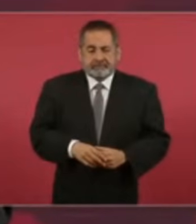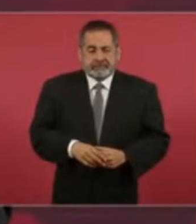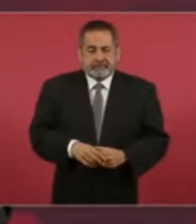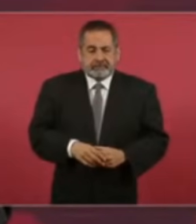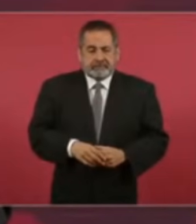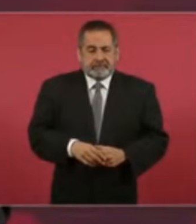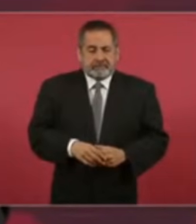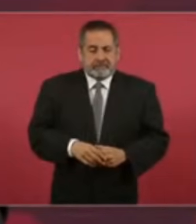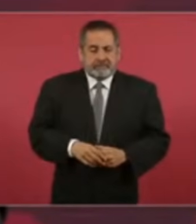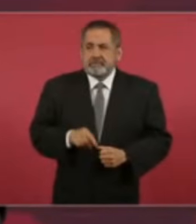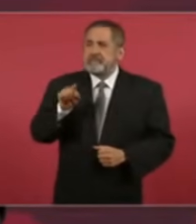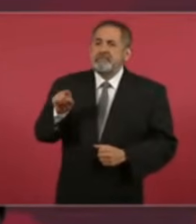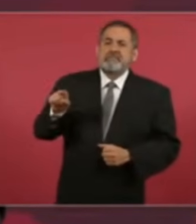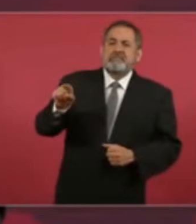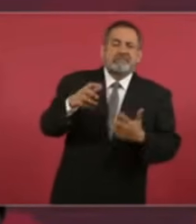ingenios